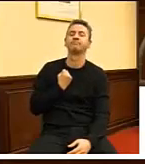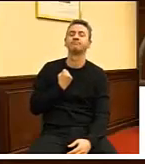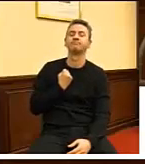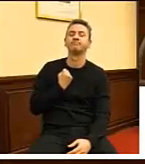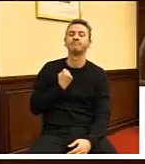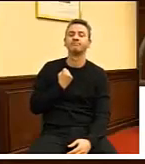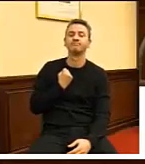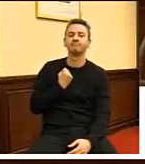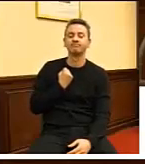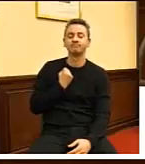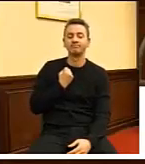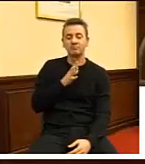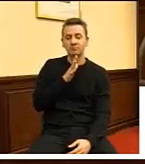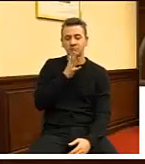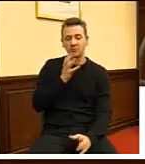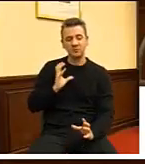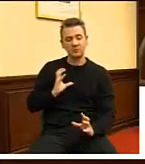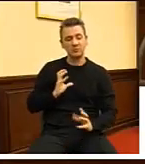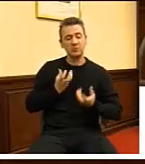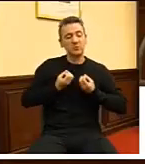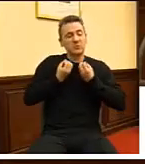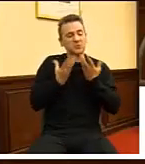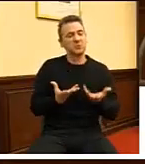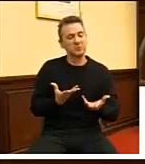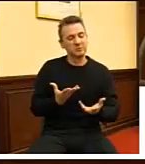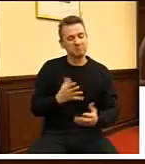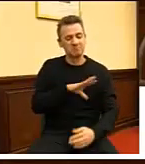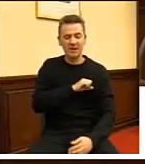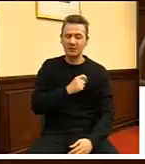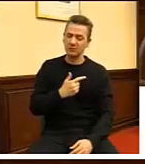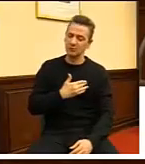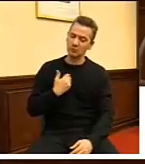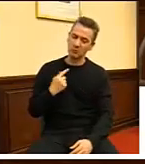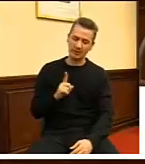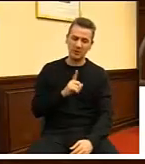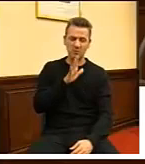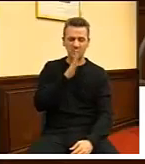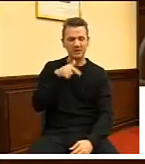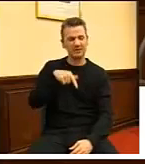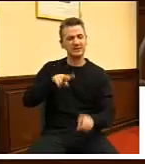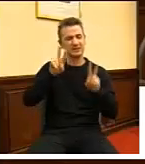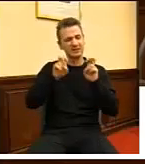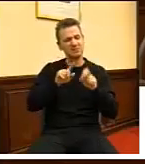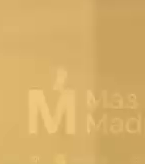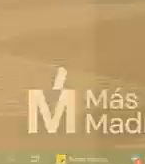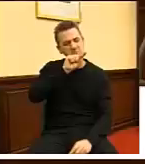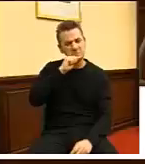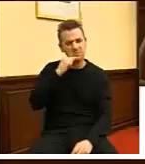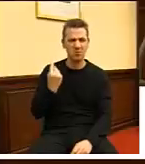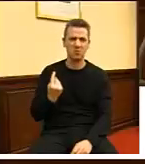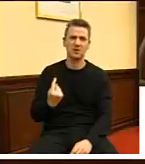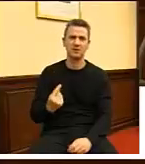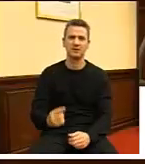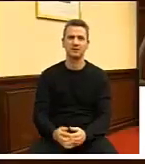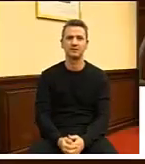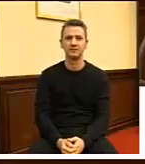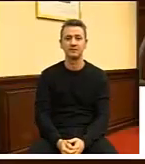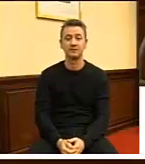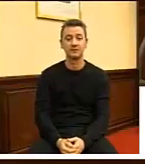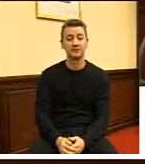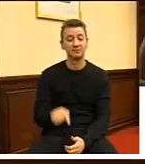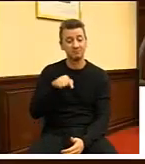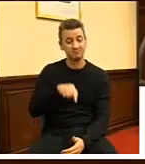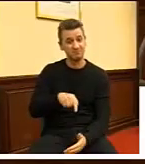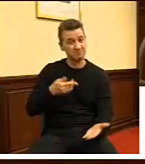para que no me salga la mala leche, porque este tema duele. Este tema duele y esta moción tendría que